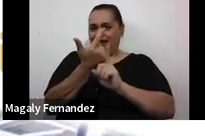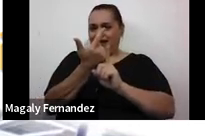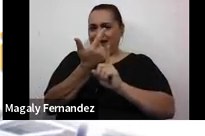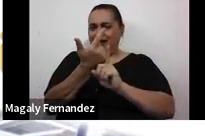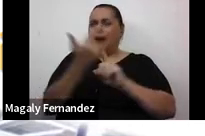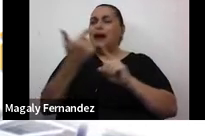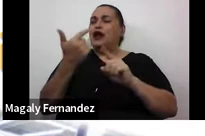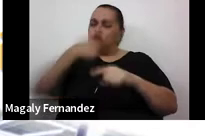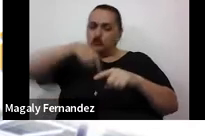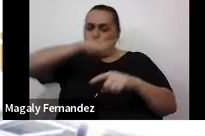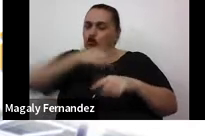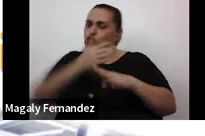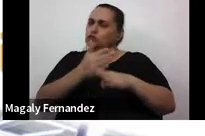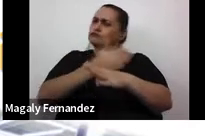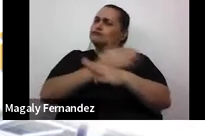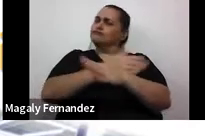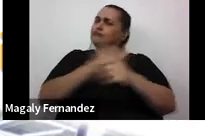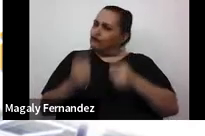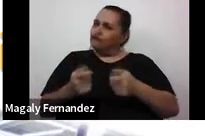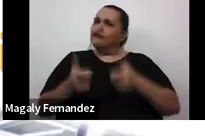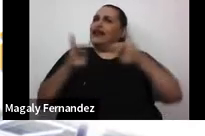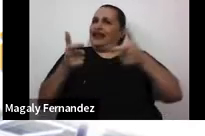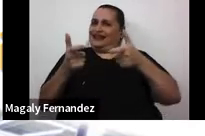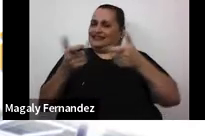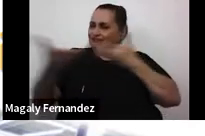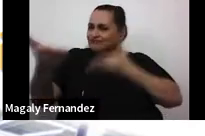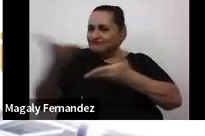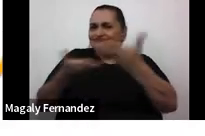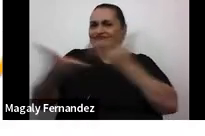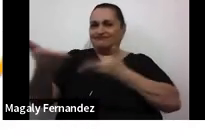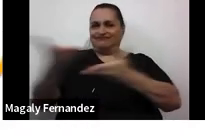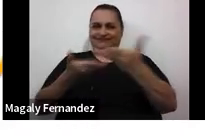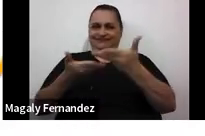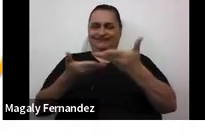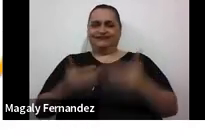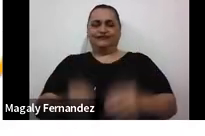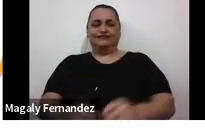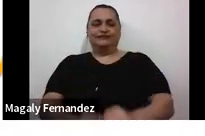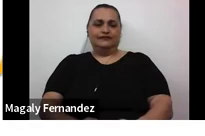enriquecernos y que la otra persona también se enriquezca cambiemos por favor